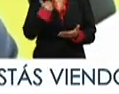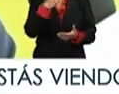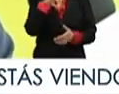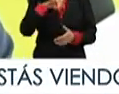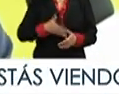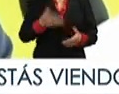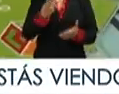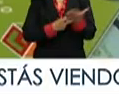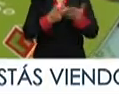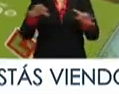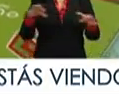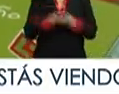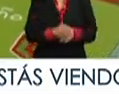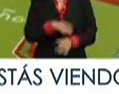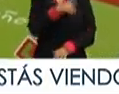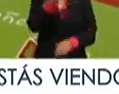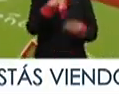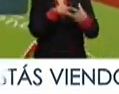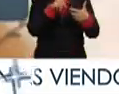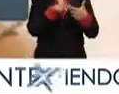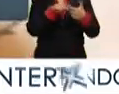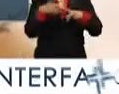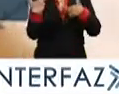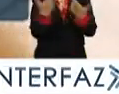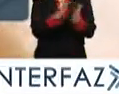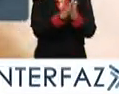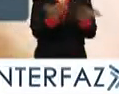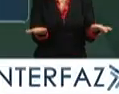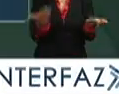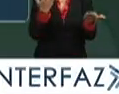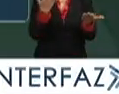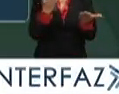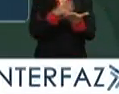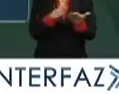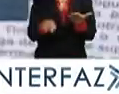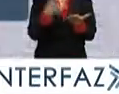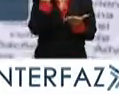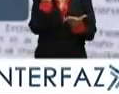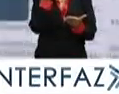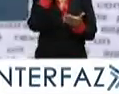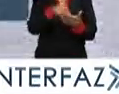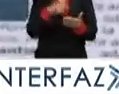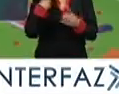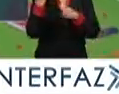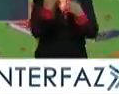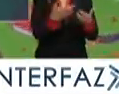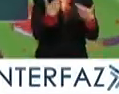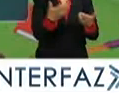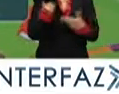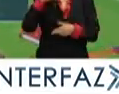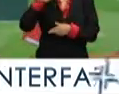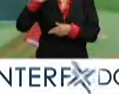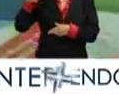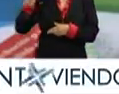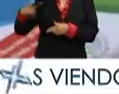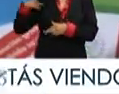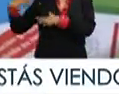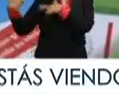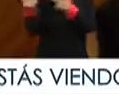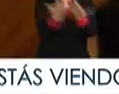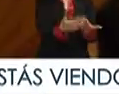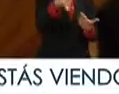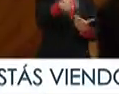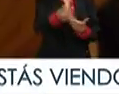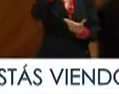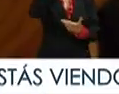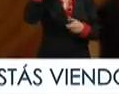pertenecer a este gran programa. El segundo eje impulsa la donación de libros de texto. Los planteles reciben ejemplares de parte de la Secretaría de Educación Pública